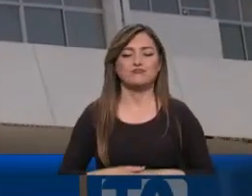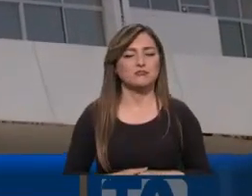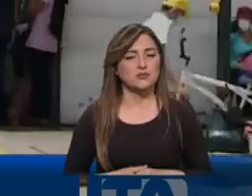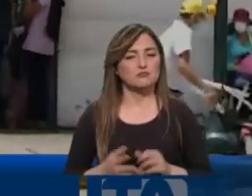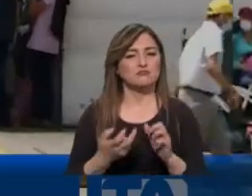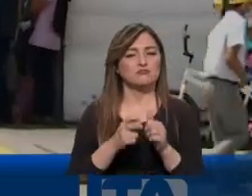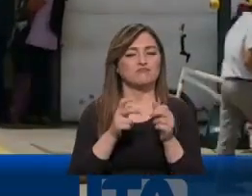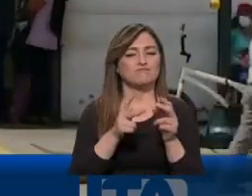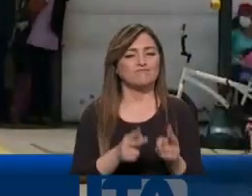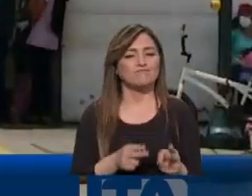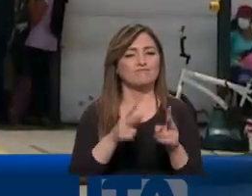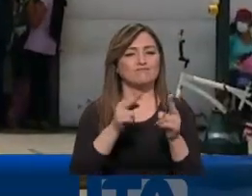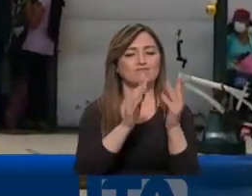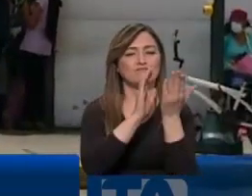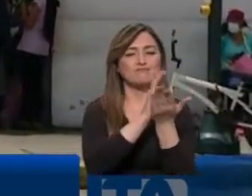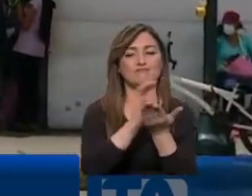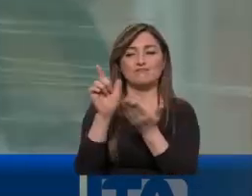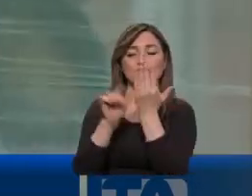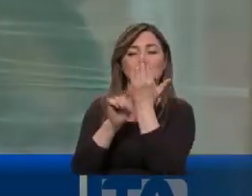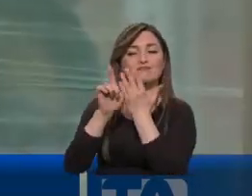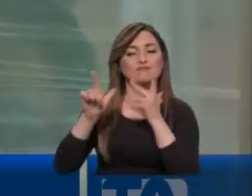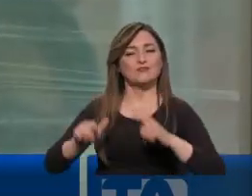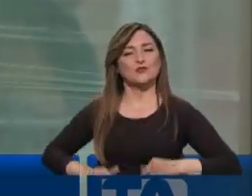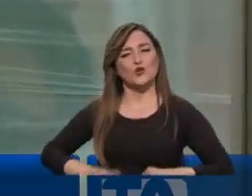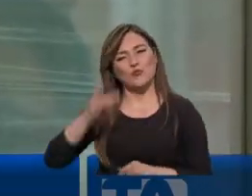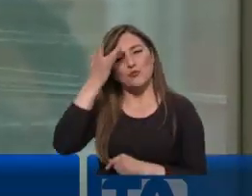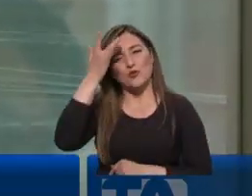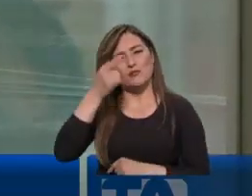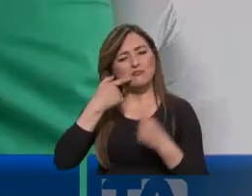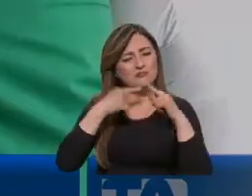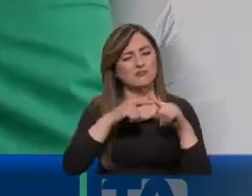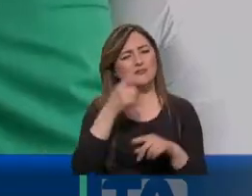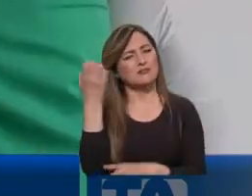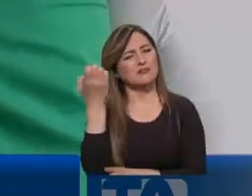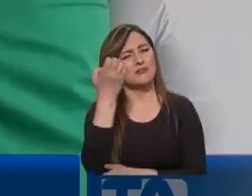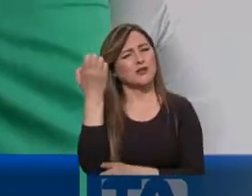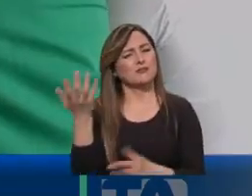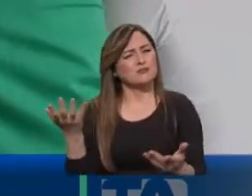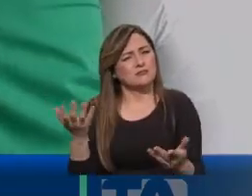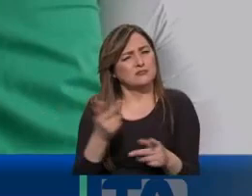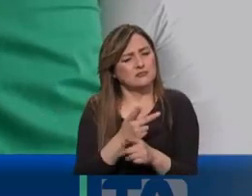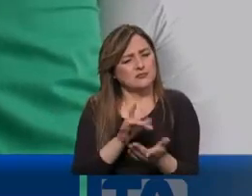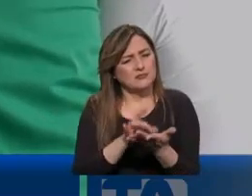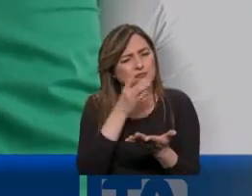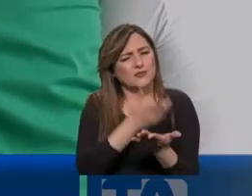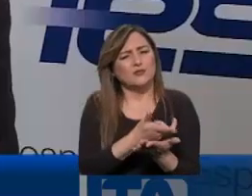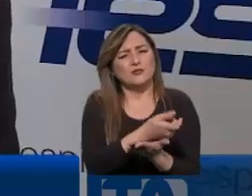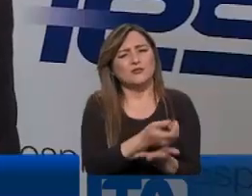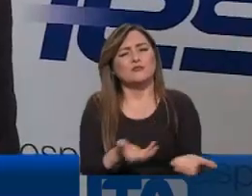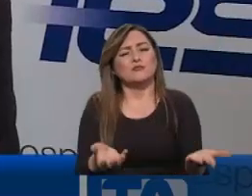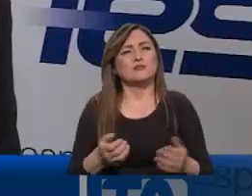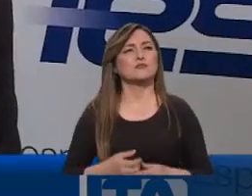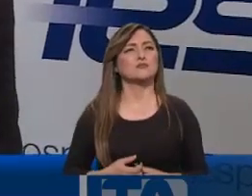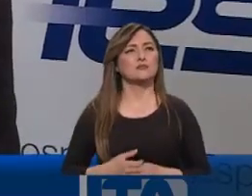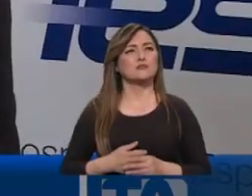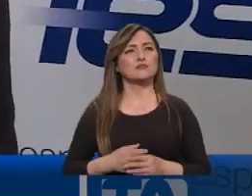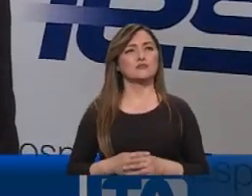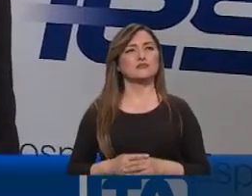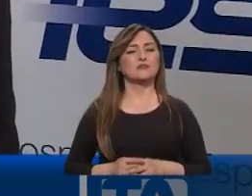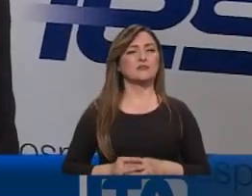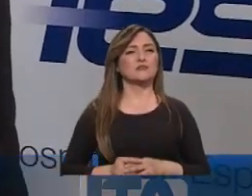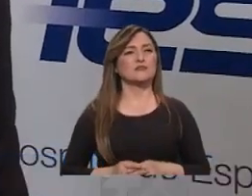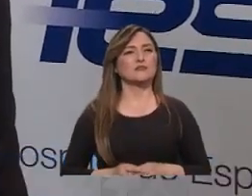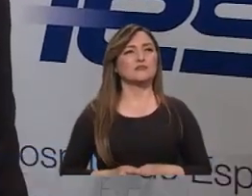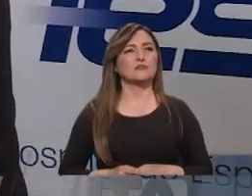los mismos que en los del Ministerio de Salud, ¿por qué no son parte de la emergencia para el abastecimiento de medicamentos? Nos hemos detenido